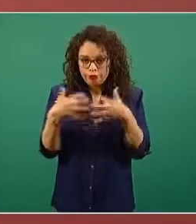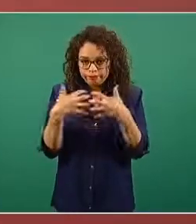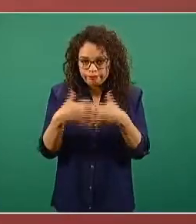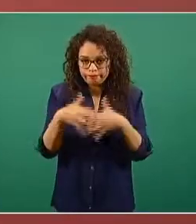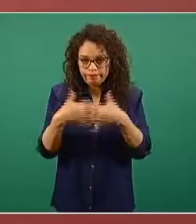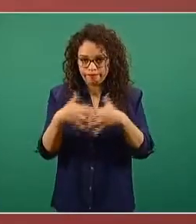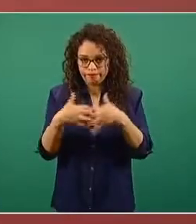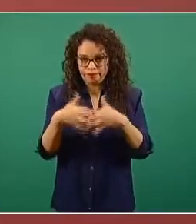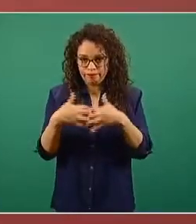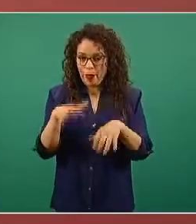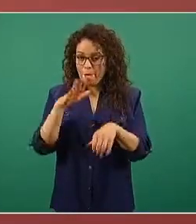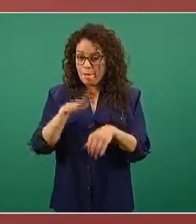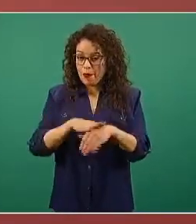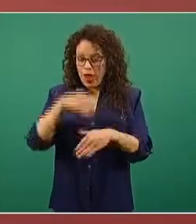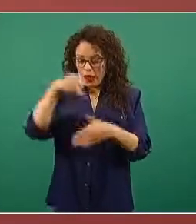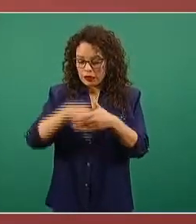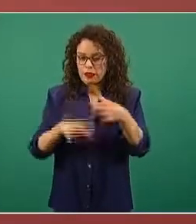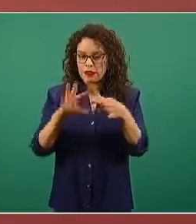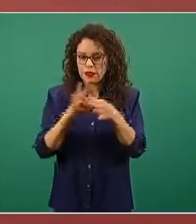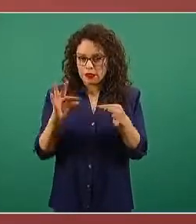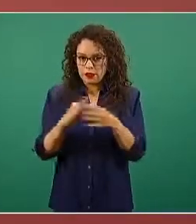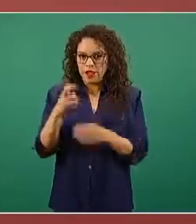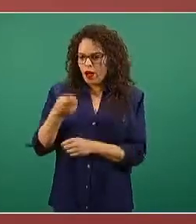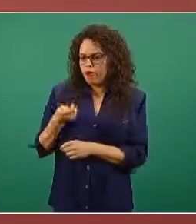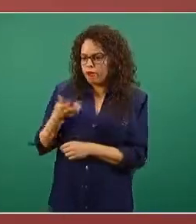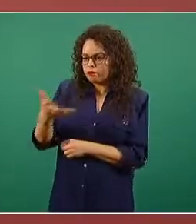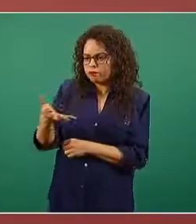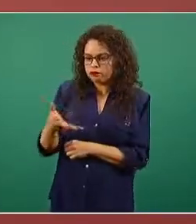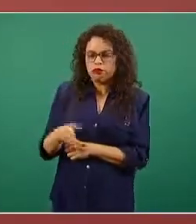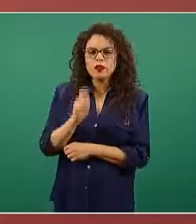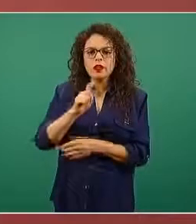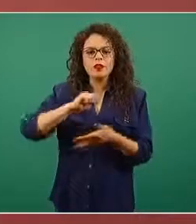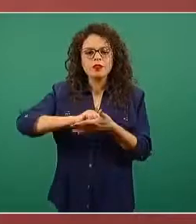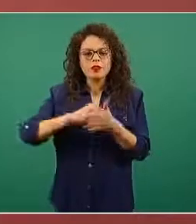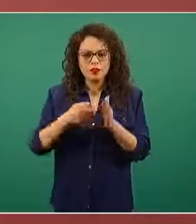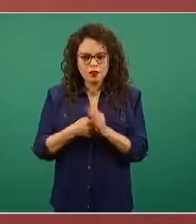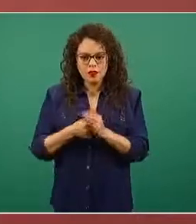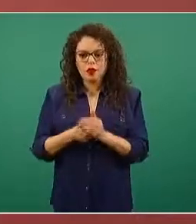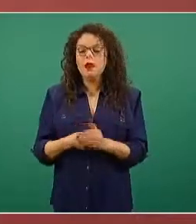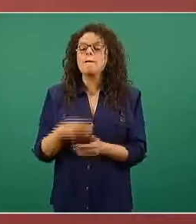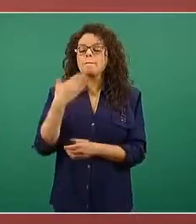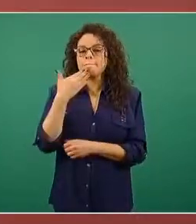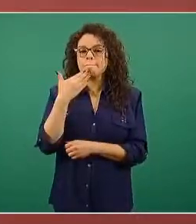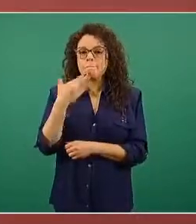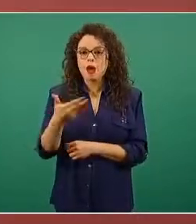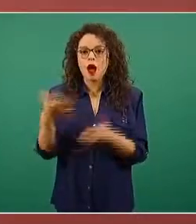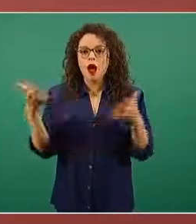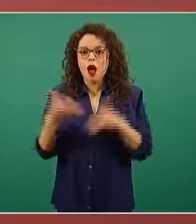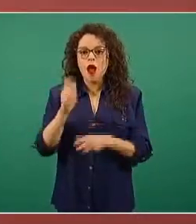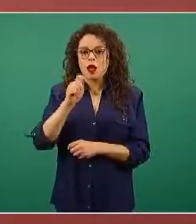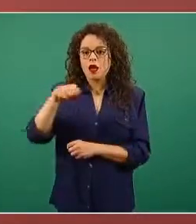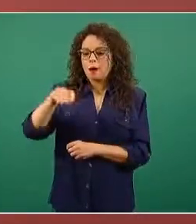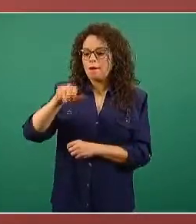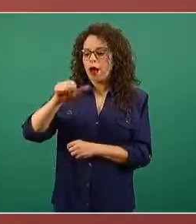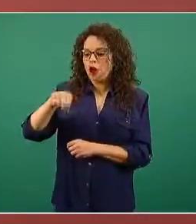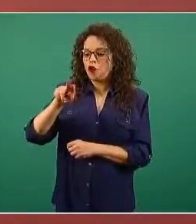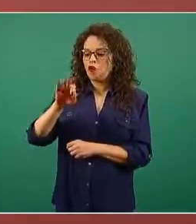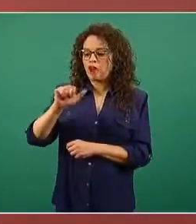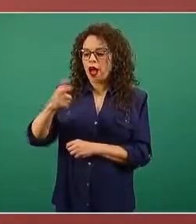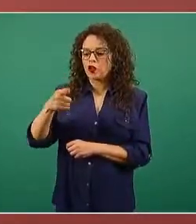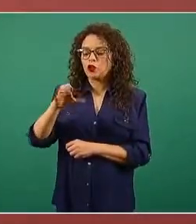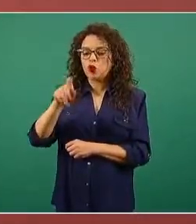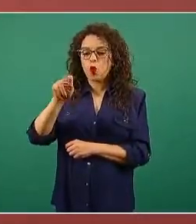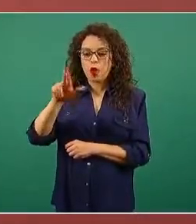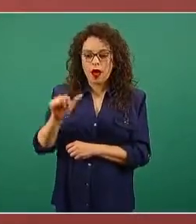eso garantiza lo que técnicamente se conoce como buenas prácticas de manufactura, GMPs por sus siglas en